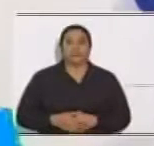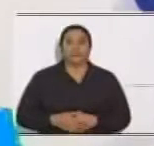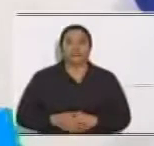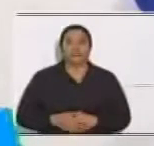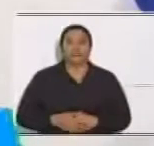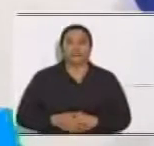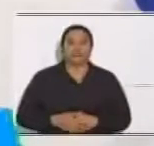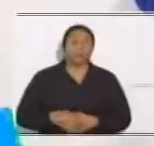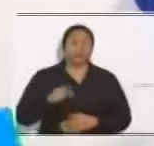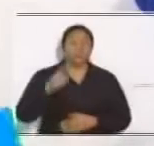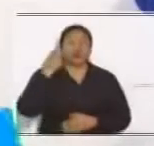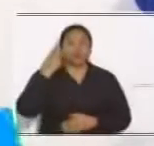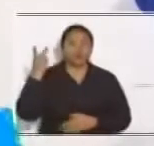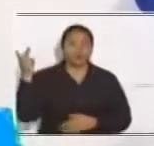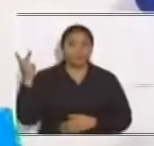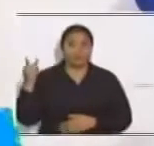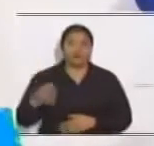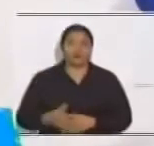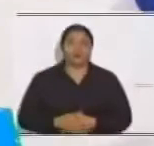Ahí lo voy a tener.